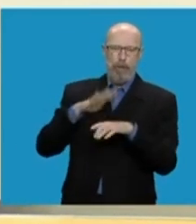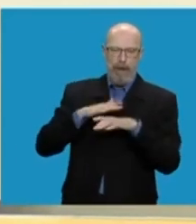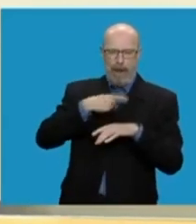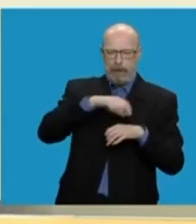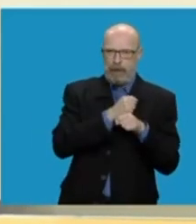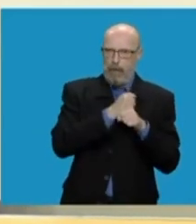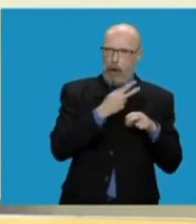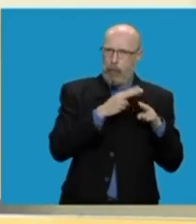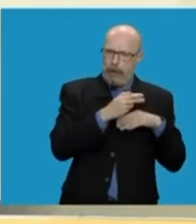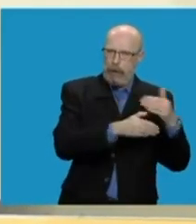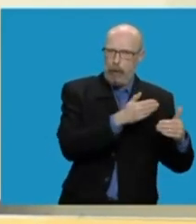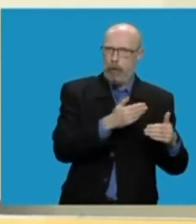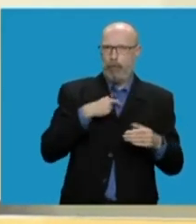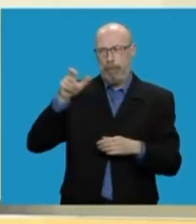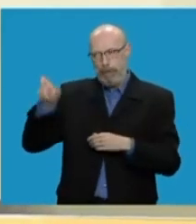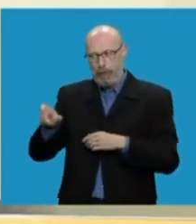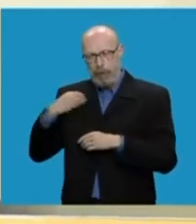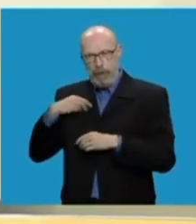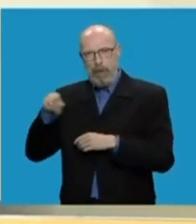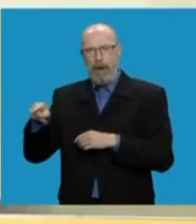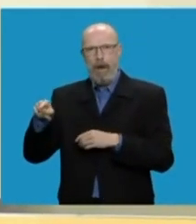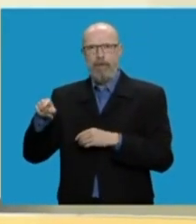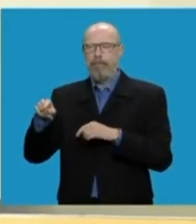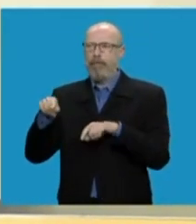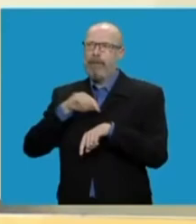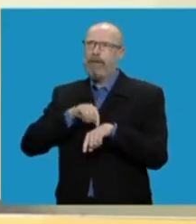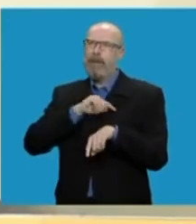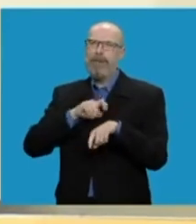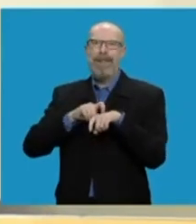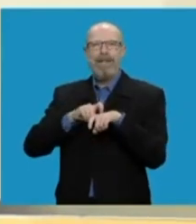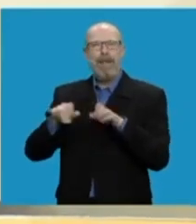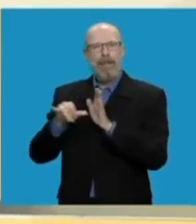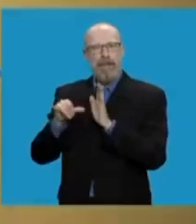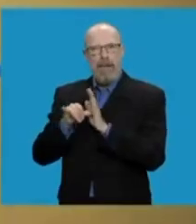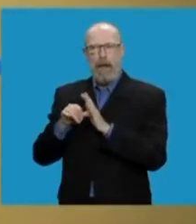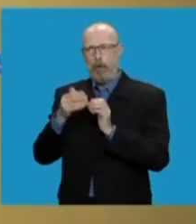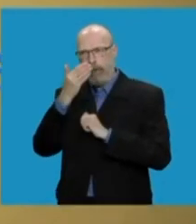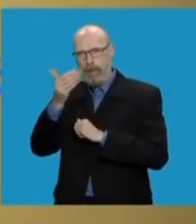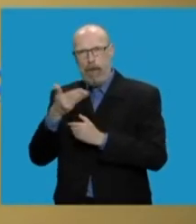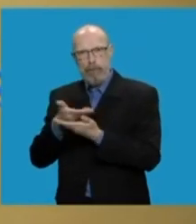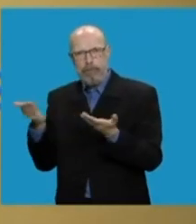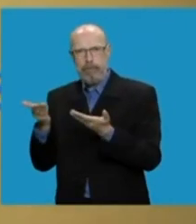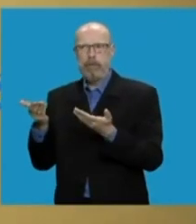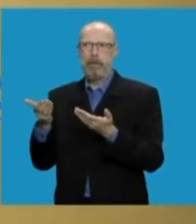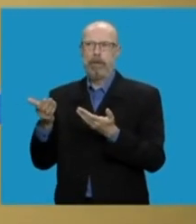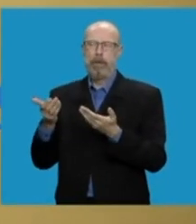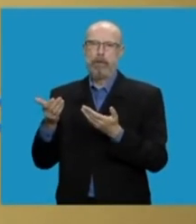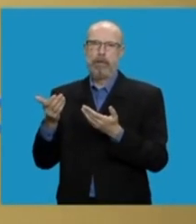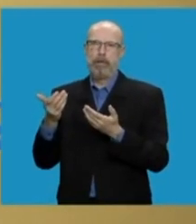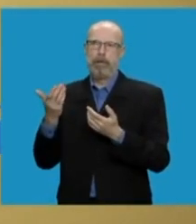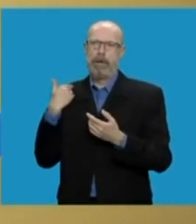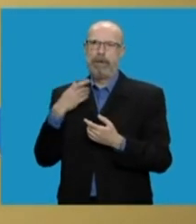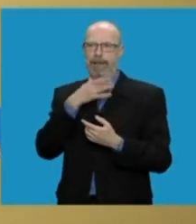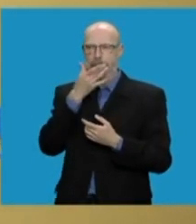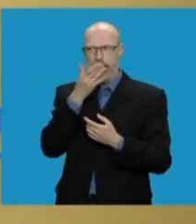política. Esa personalidad cercana y sincera, cuando éramos capaces de quitar la timidez, de Juan